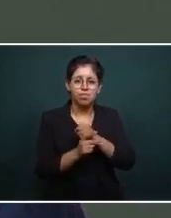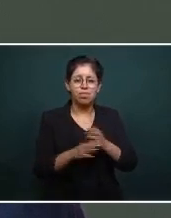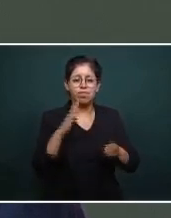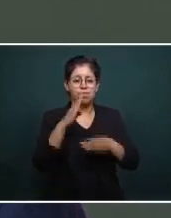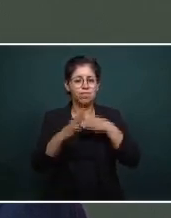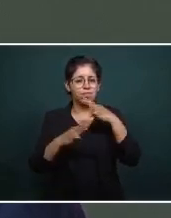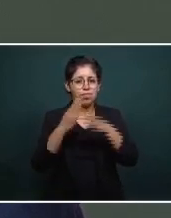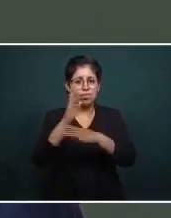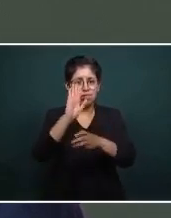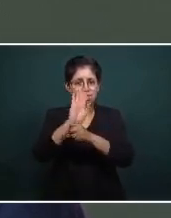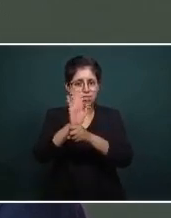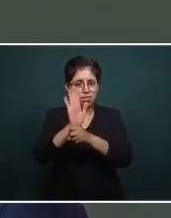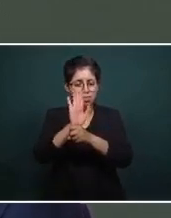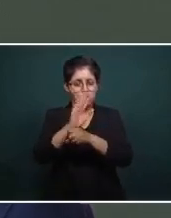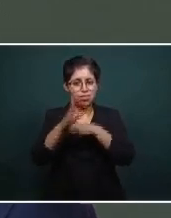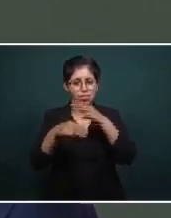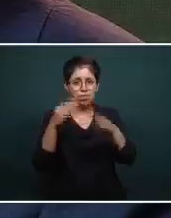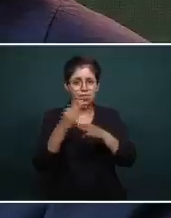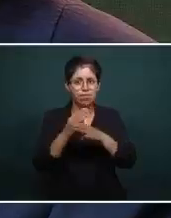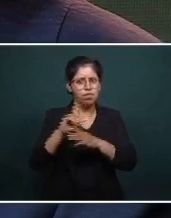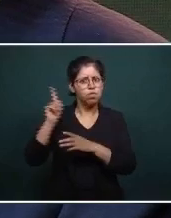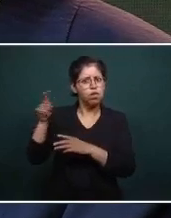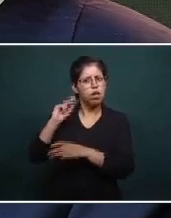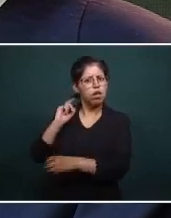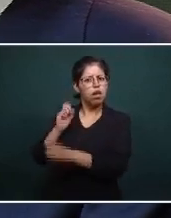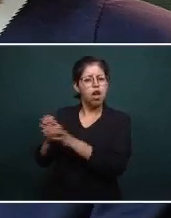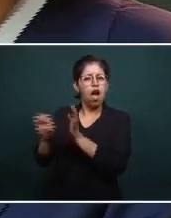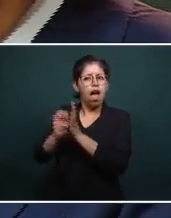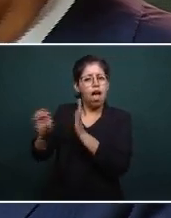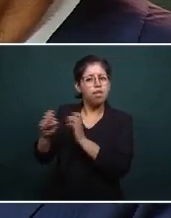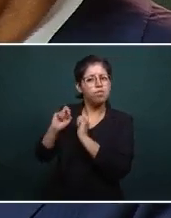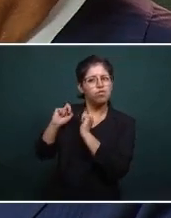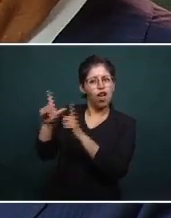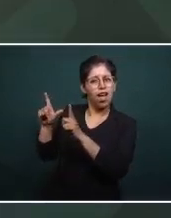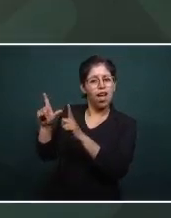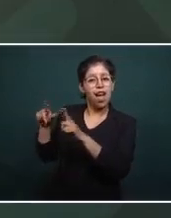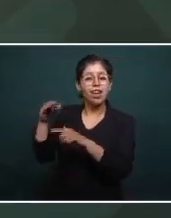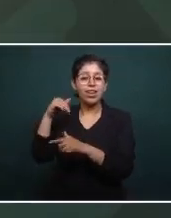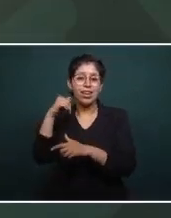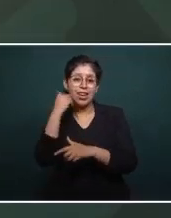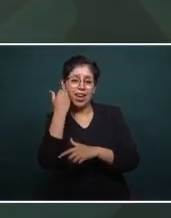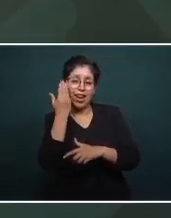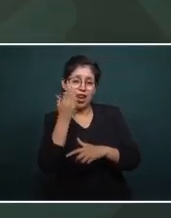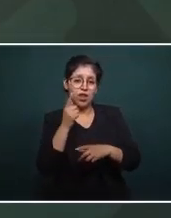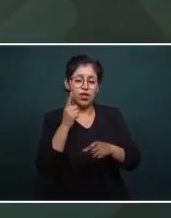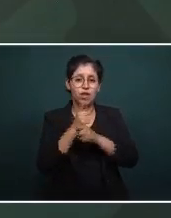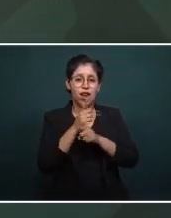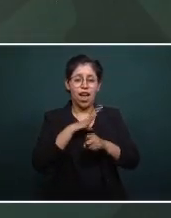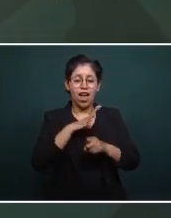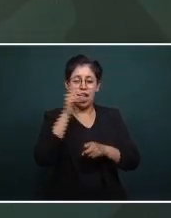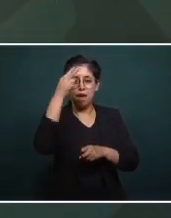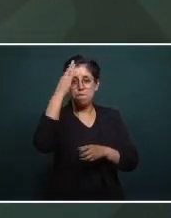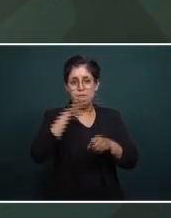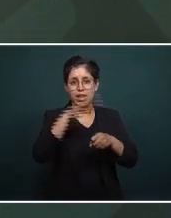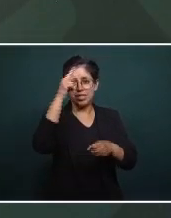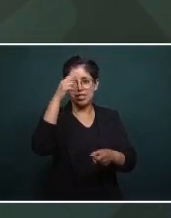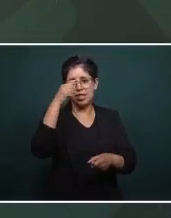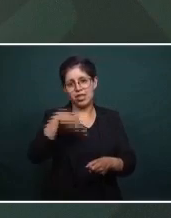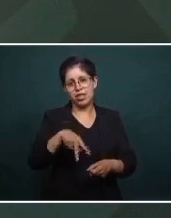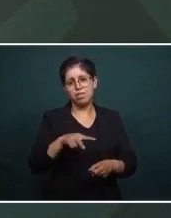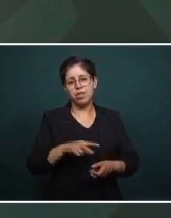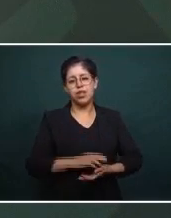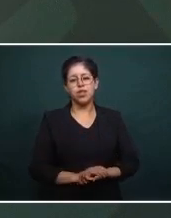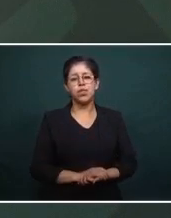mundial, y con muy poco apoyo de gobierno,